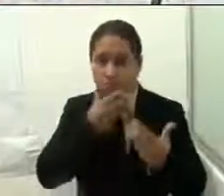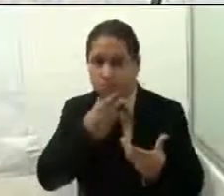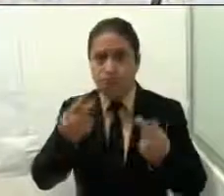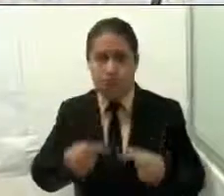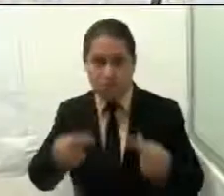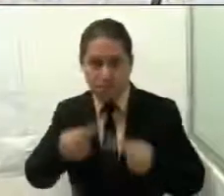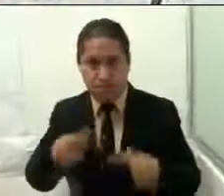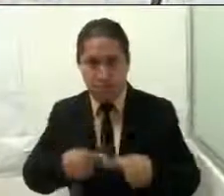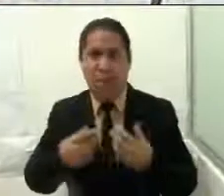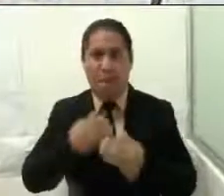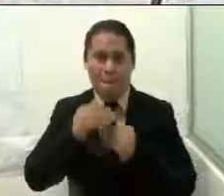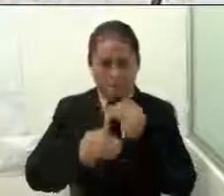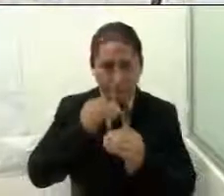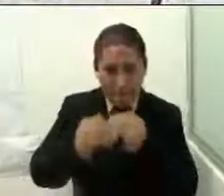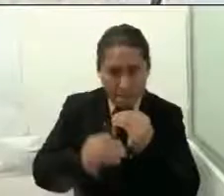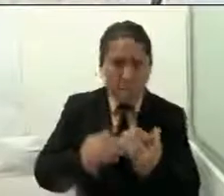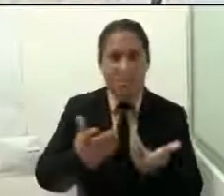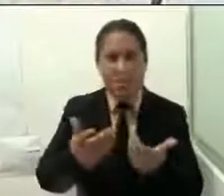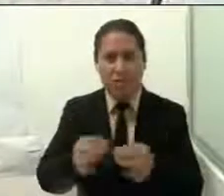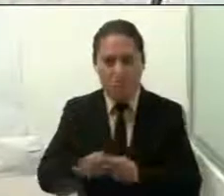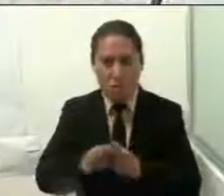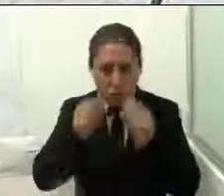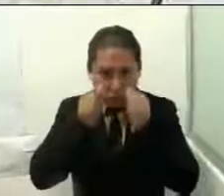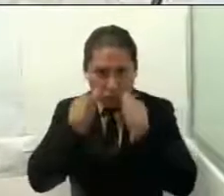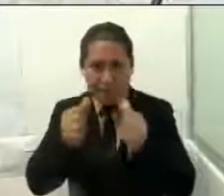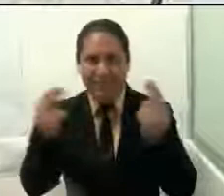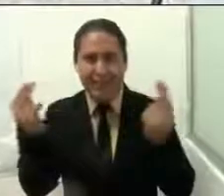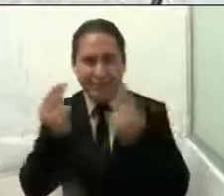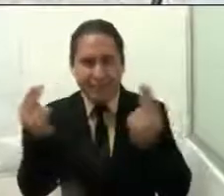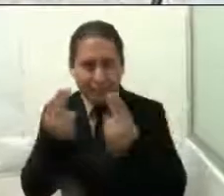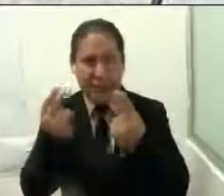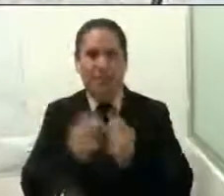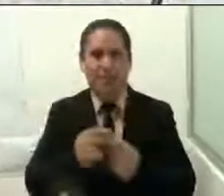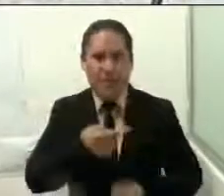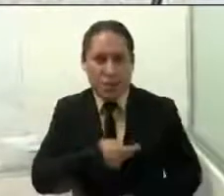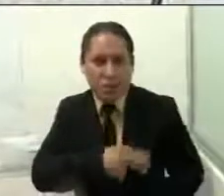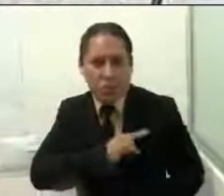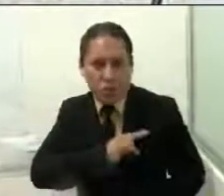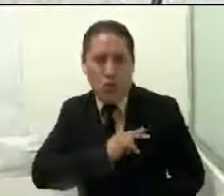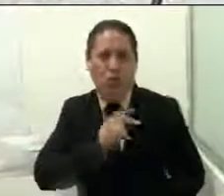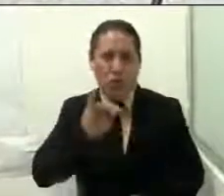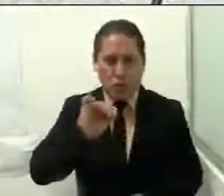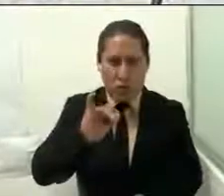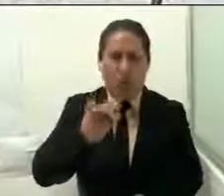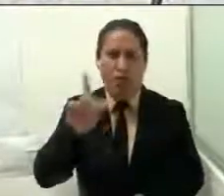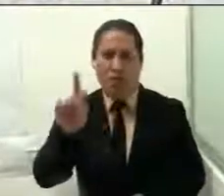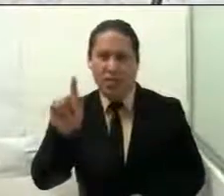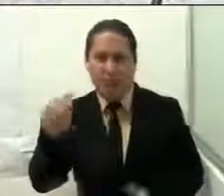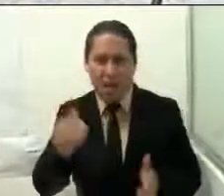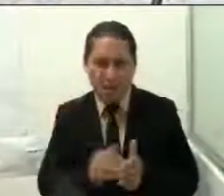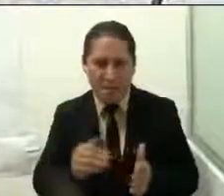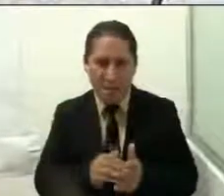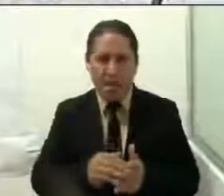producción de silo forrajero atendiendo las necesidades nutricionales de 70.000 bovinos